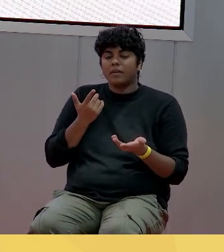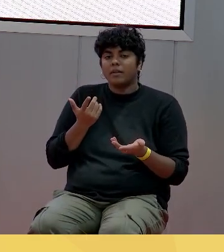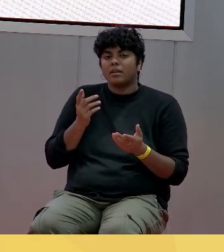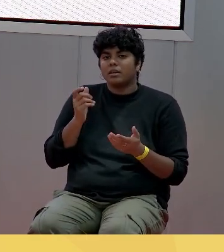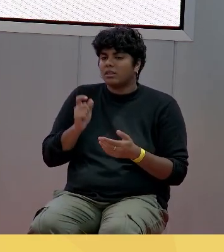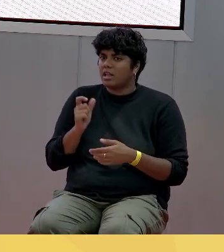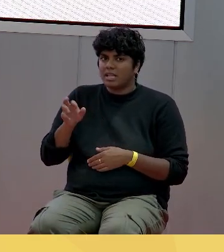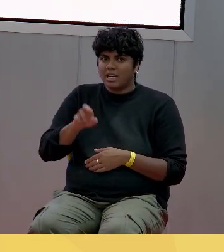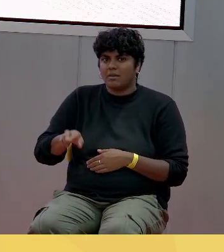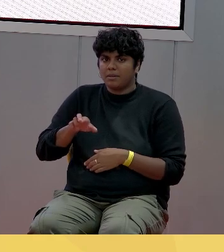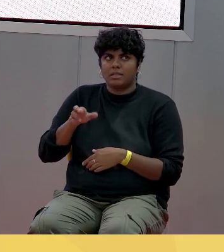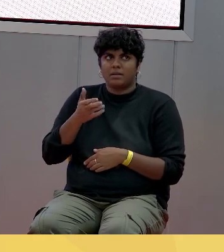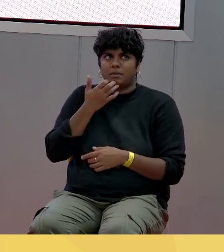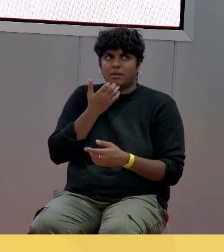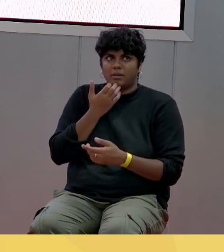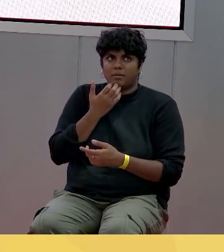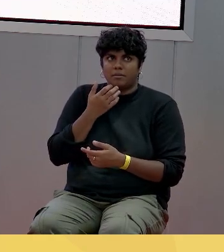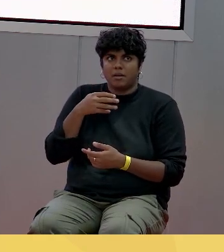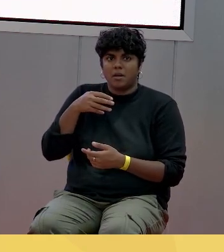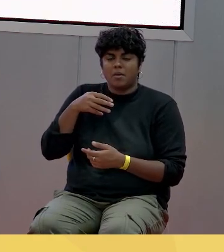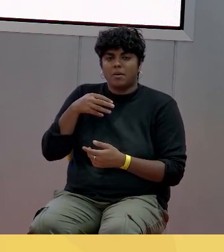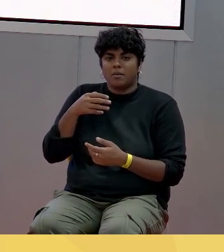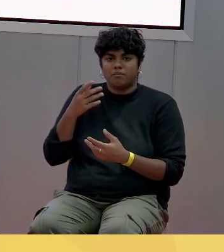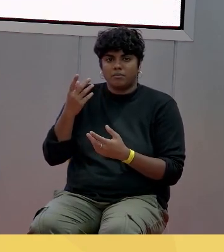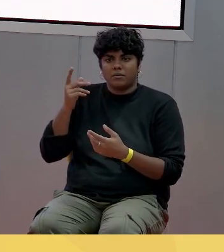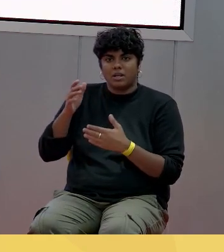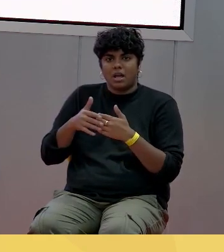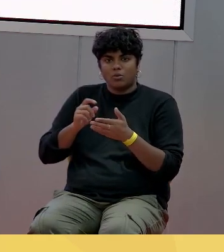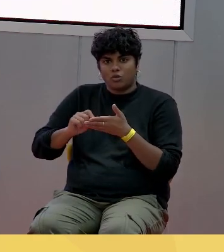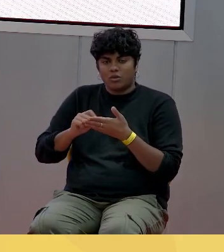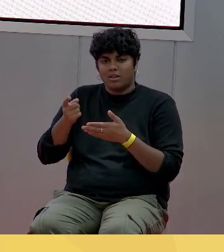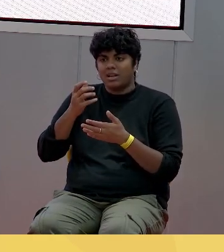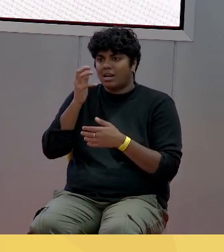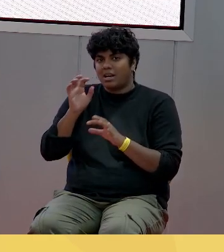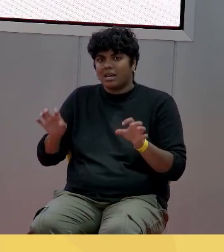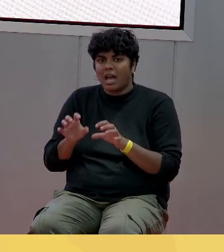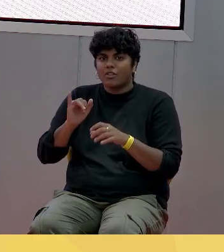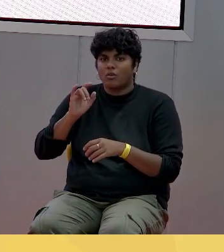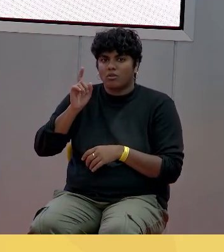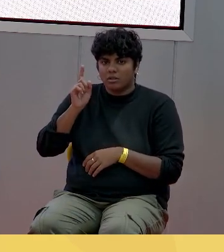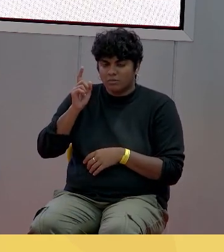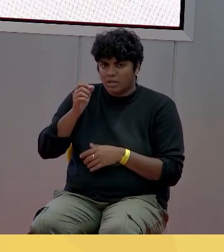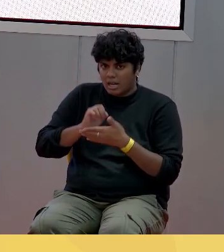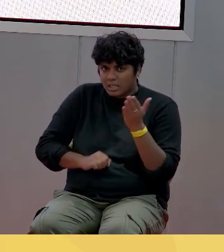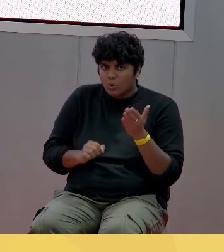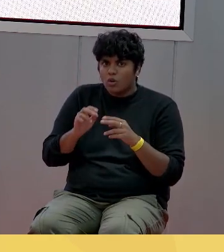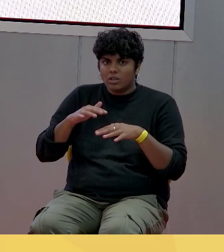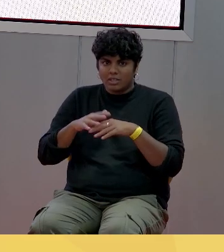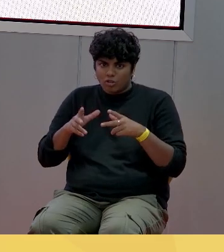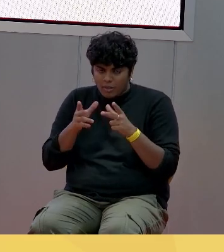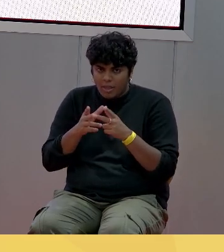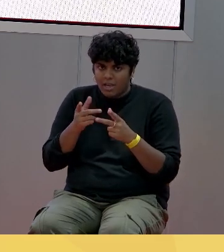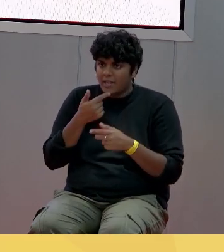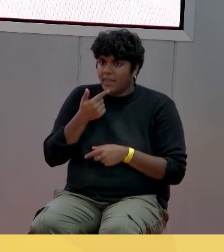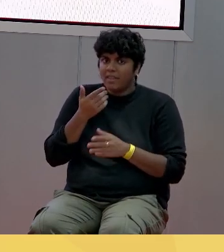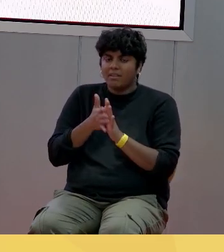sobre todo, por ejemplo, Meredith McNamara habla muchísimo de eso en sus intervenciones en la radio, en sus artículos, en redes sociales, de que los